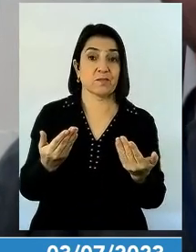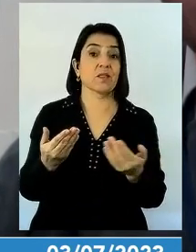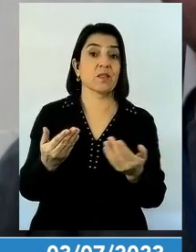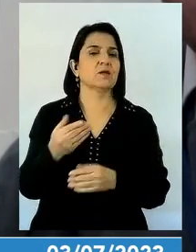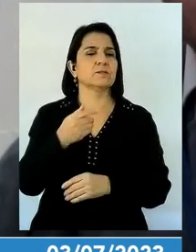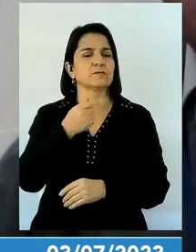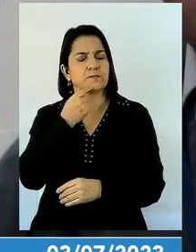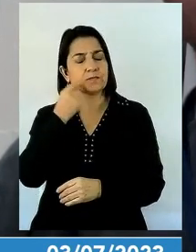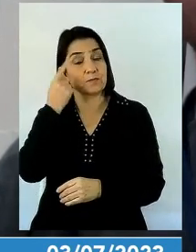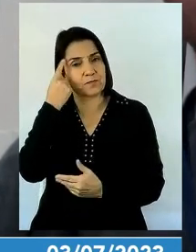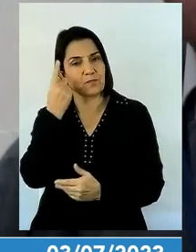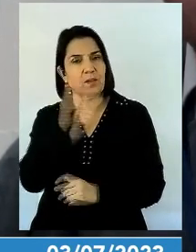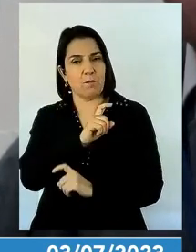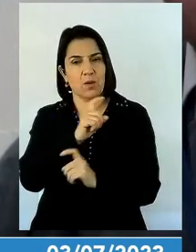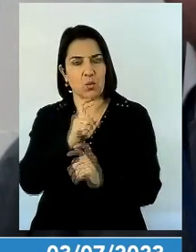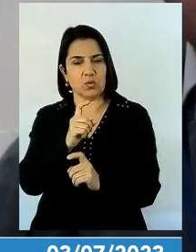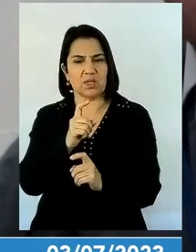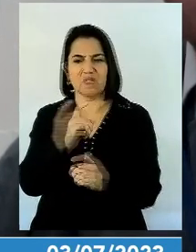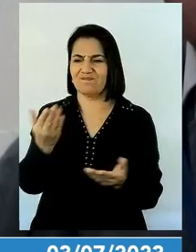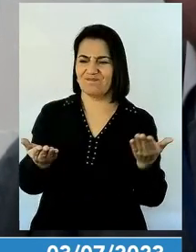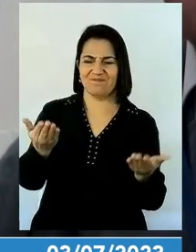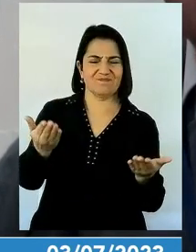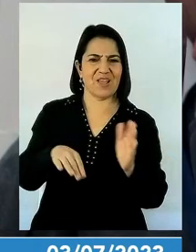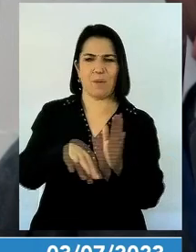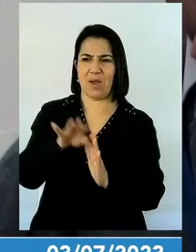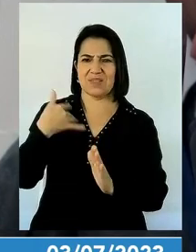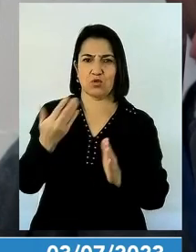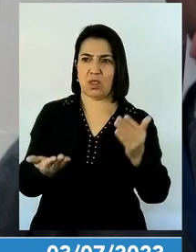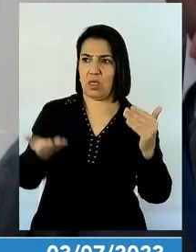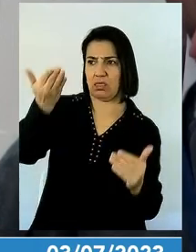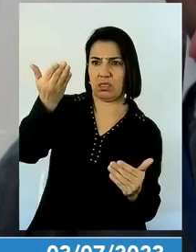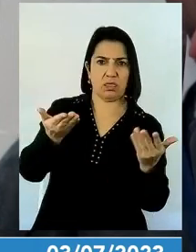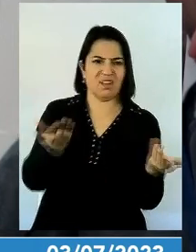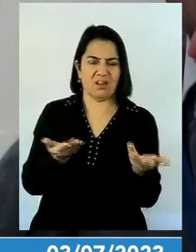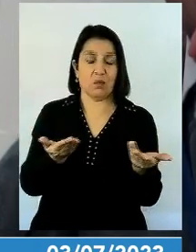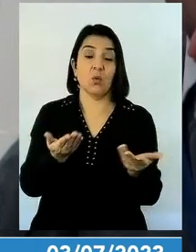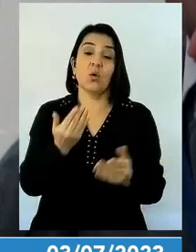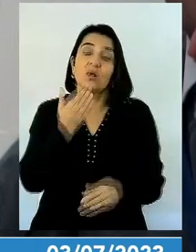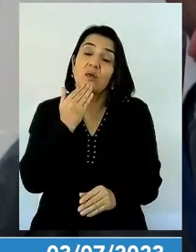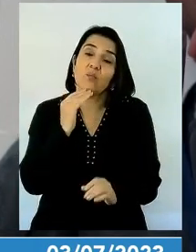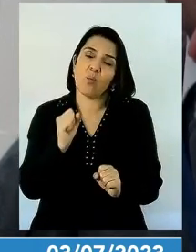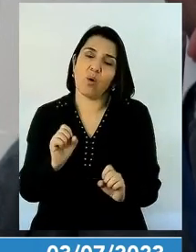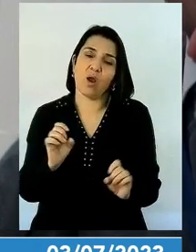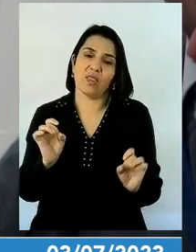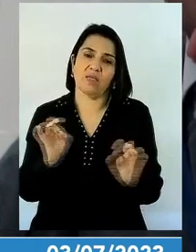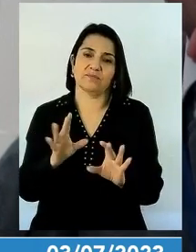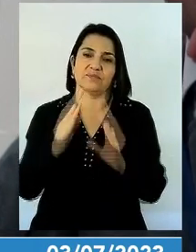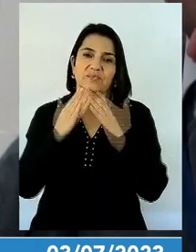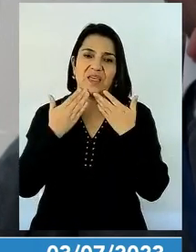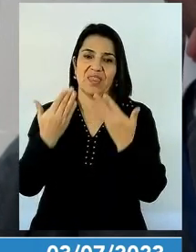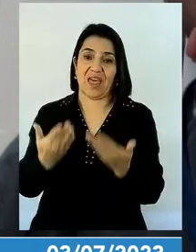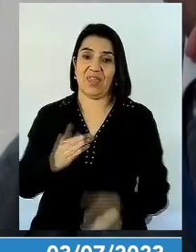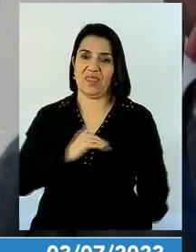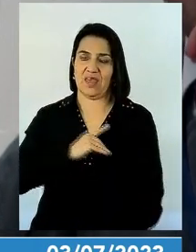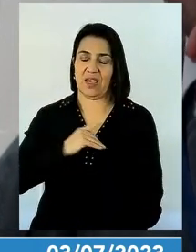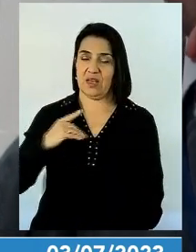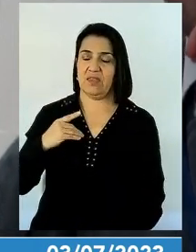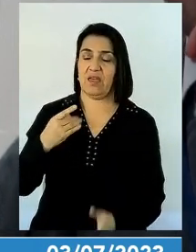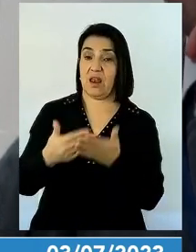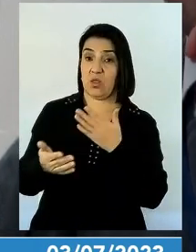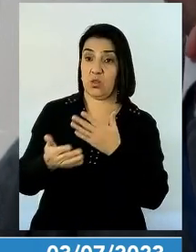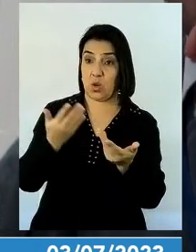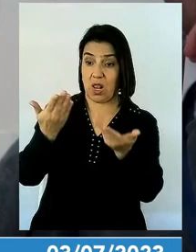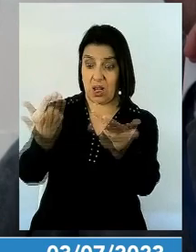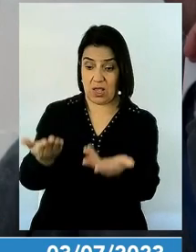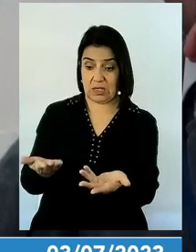más importante? O también nos pueden pasar cosas como que le vamos a otorgar dignidad a la naturaleza, por